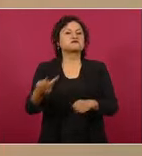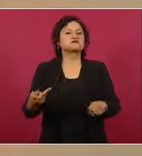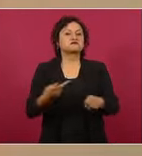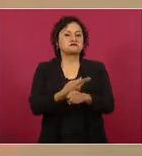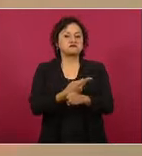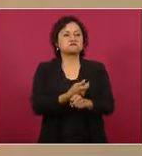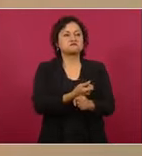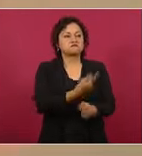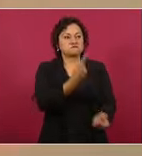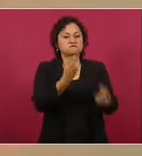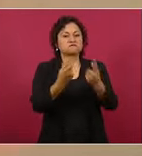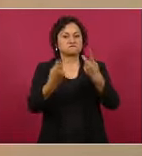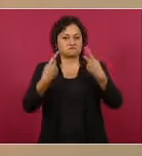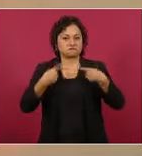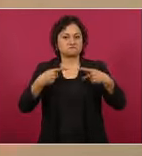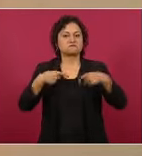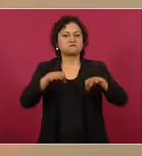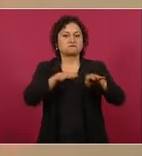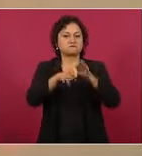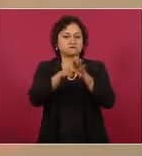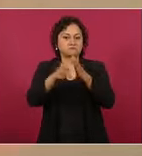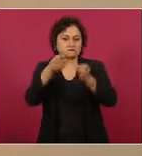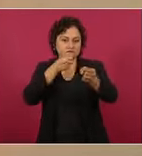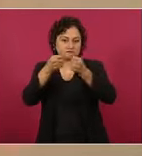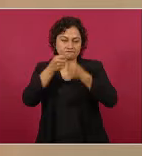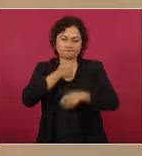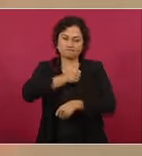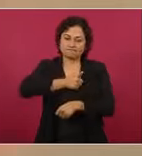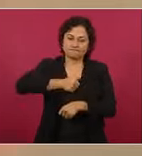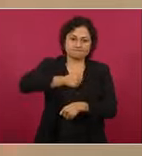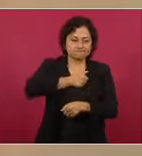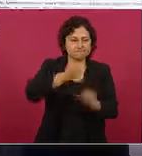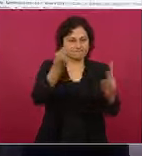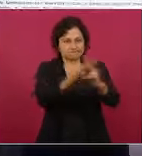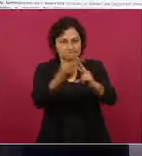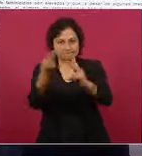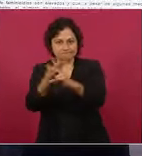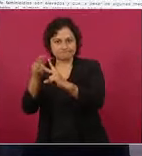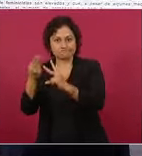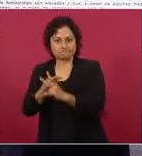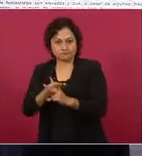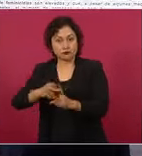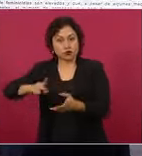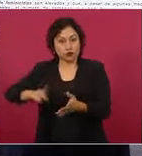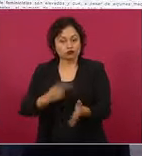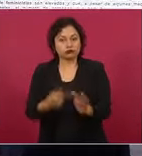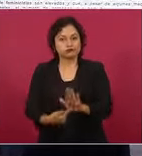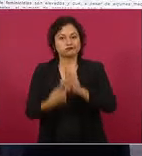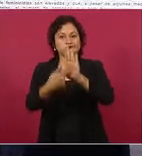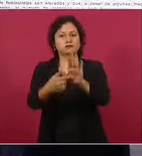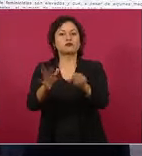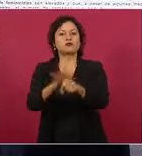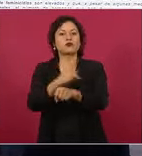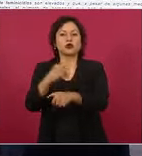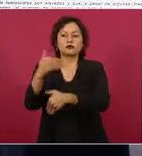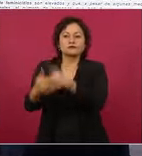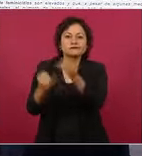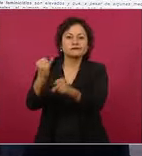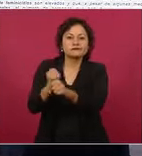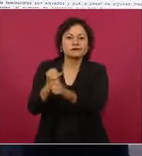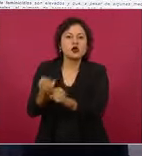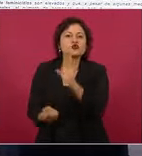de compañeros periodistas asesinados, porque hay noticias nuevas que dar a conocer, pero